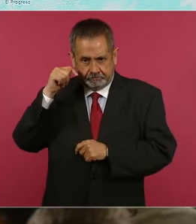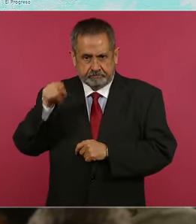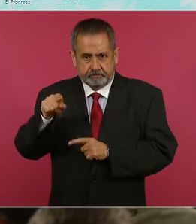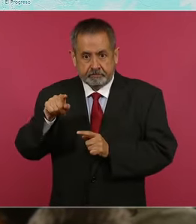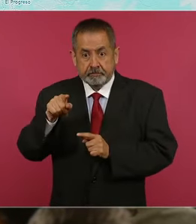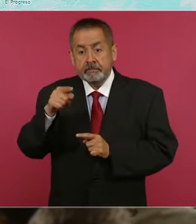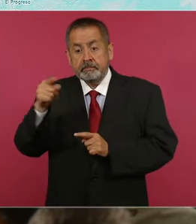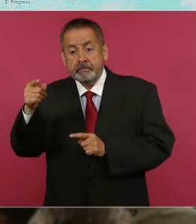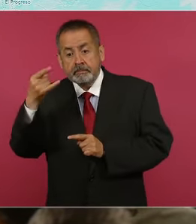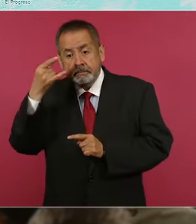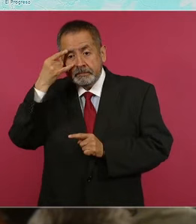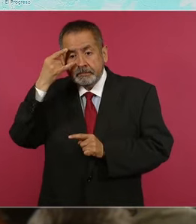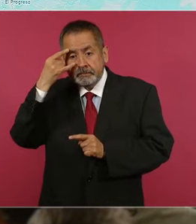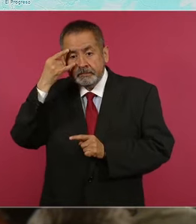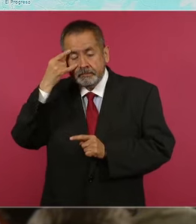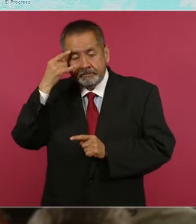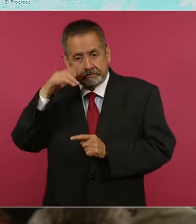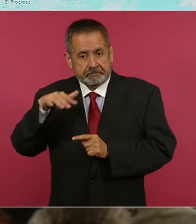Campeche.